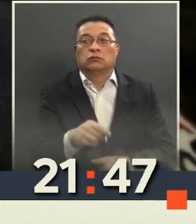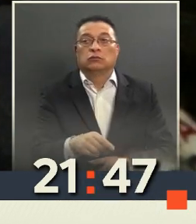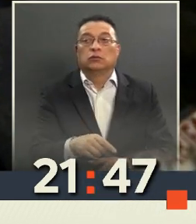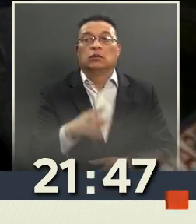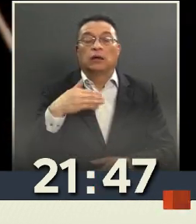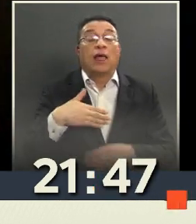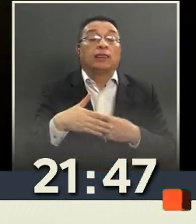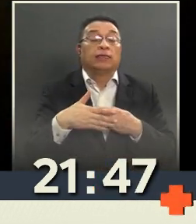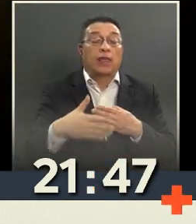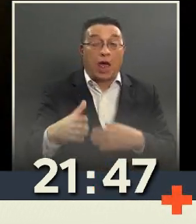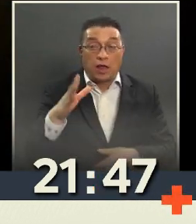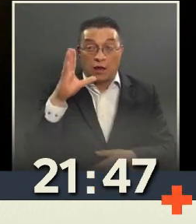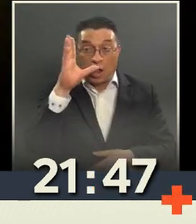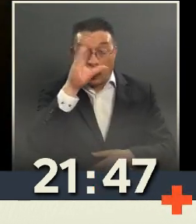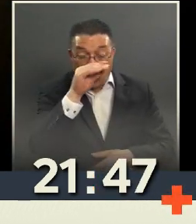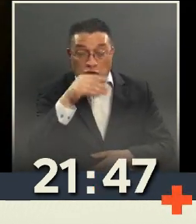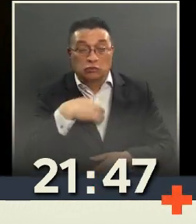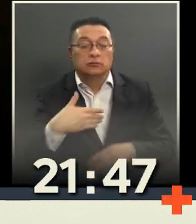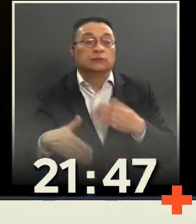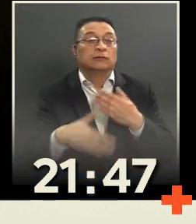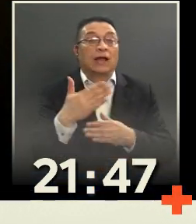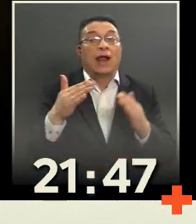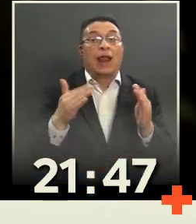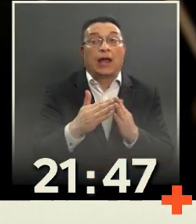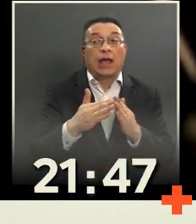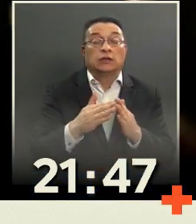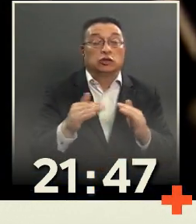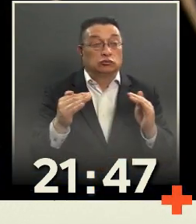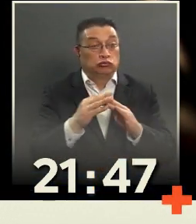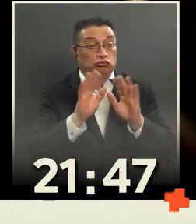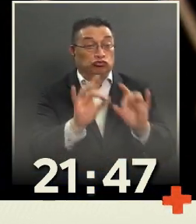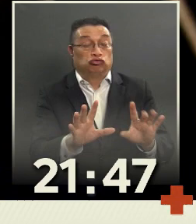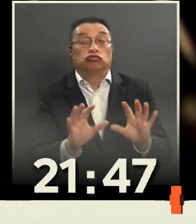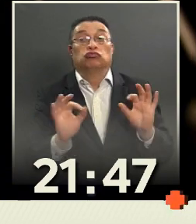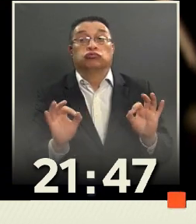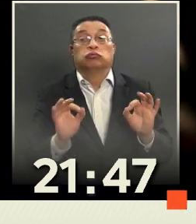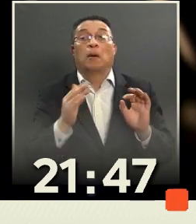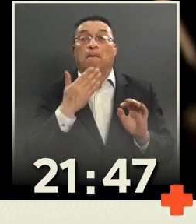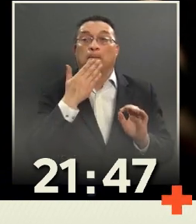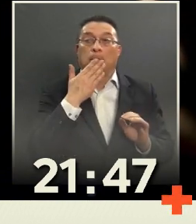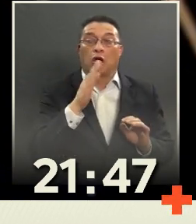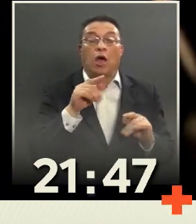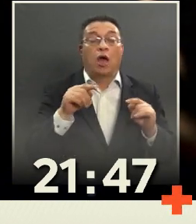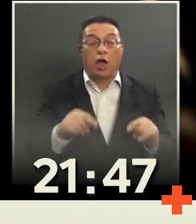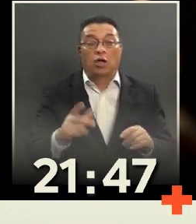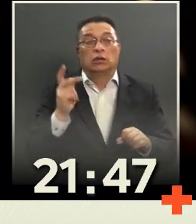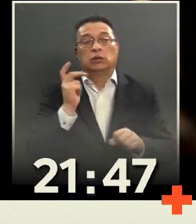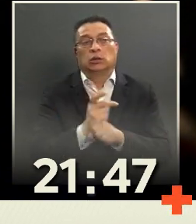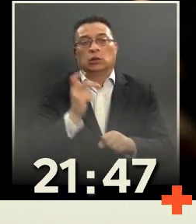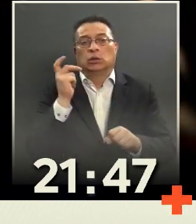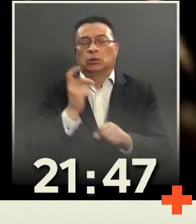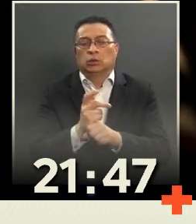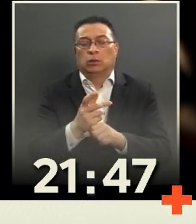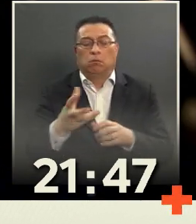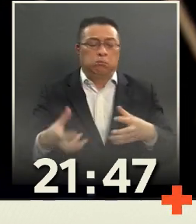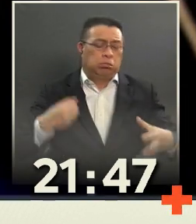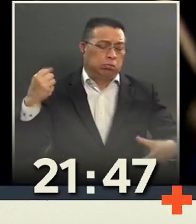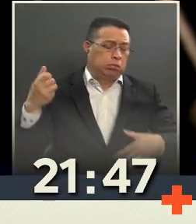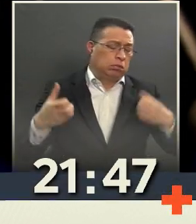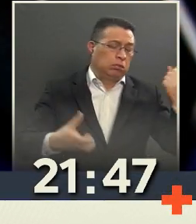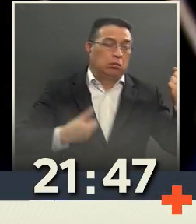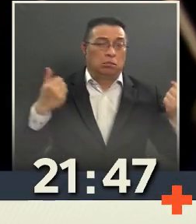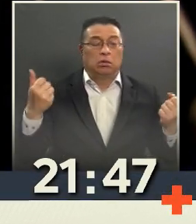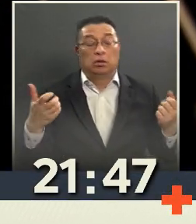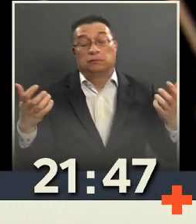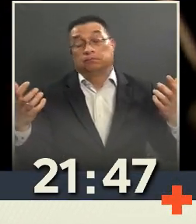hace frío, quiere llegar luego uno a su casa y que te deje ya mismo. Ahora con los asaltos, lanzazos,